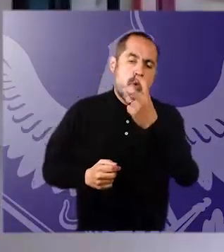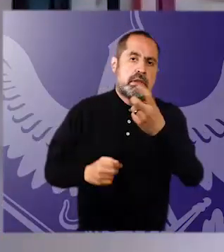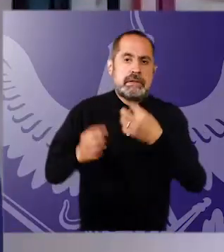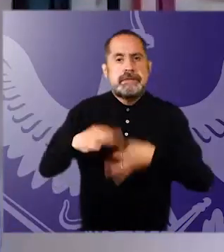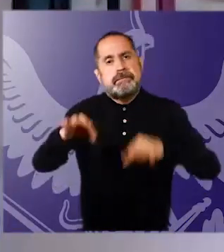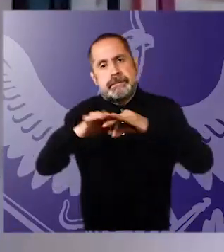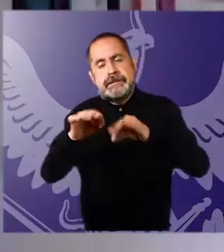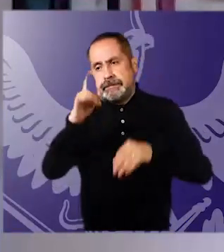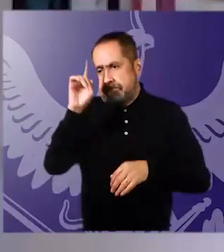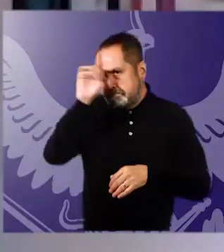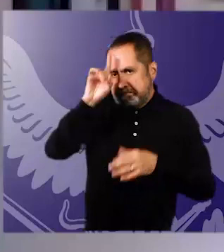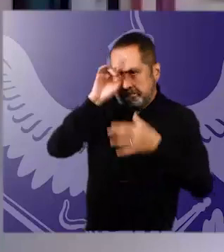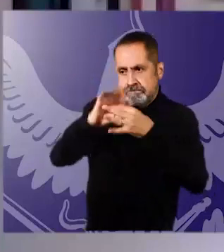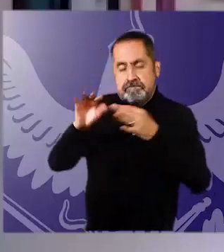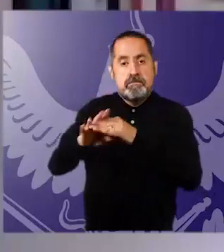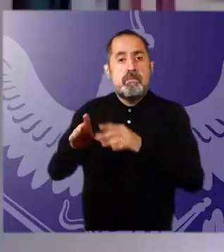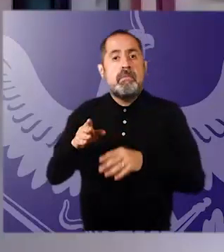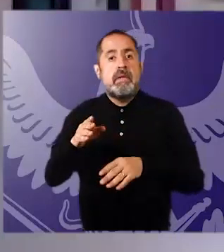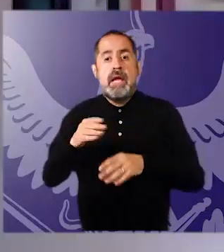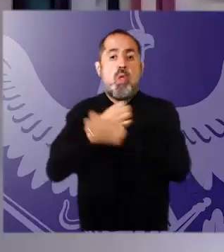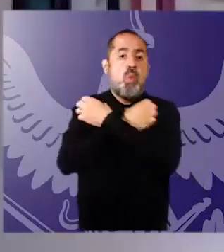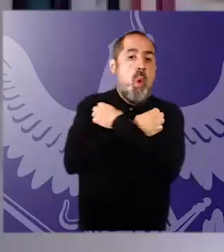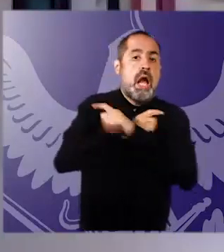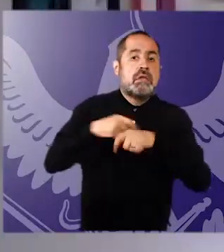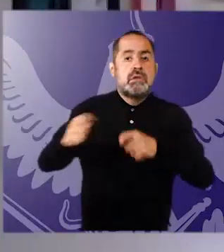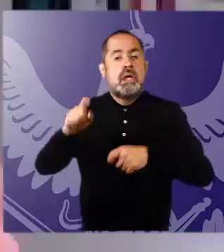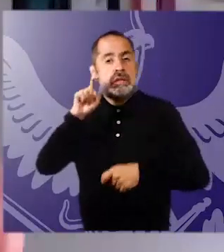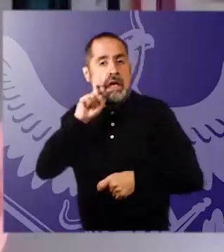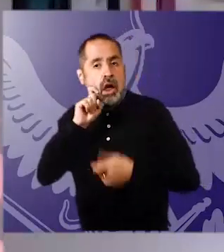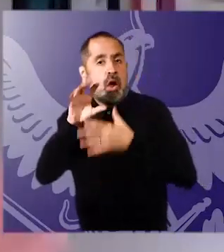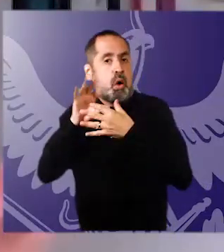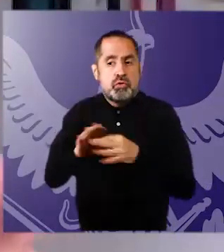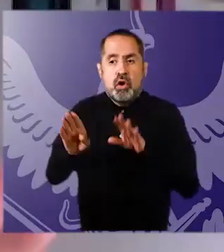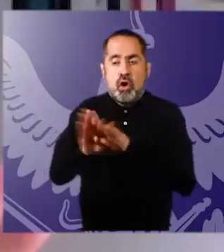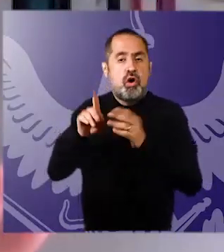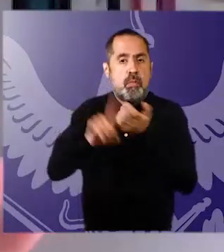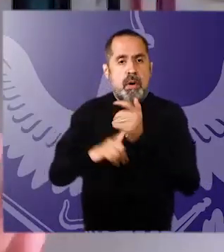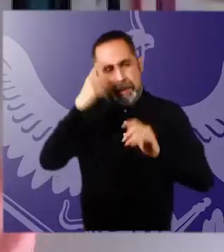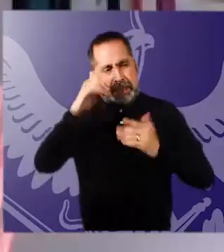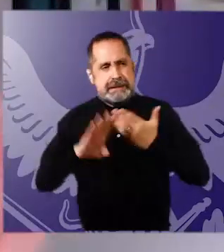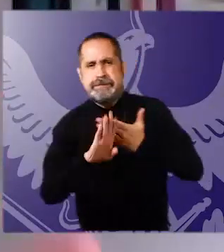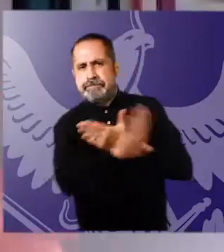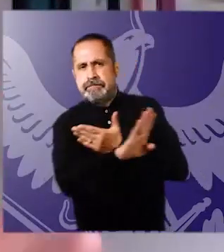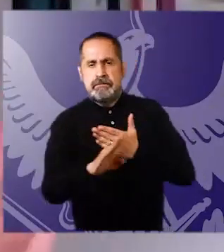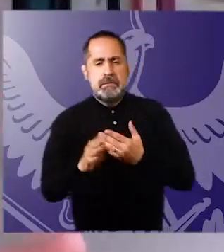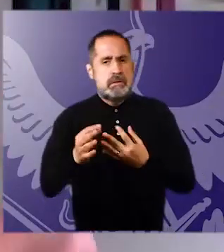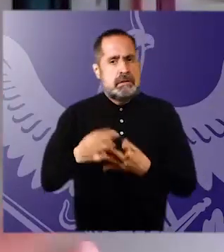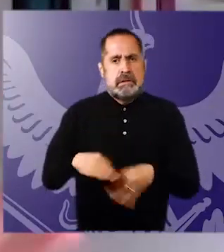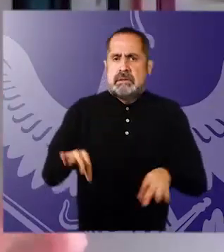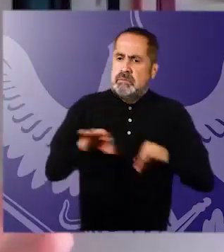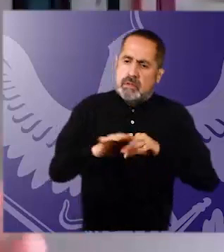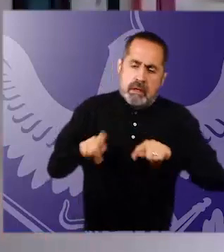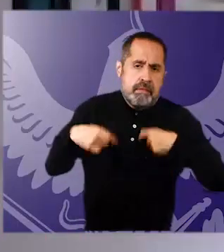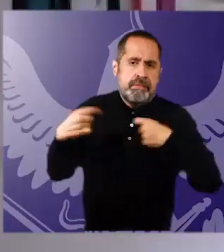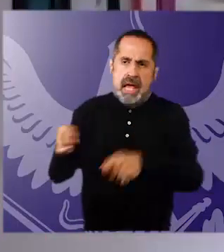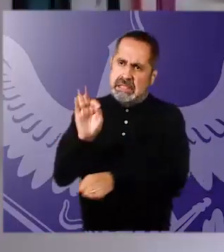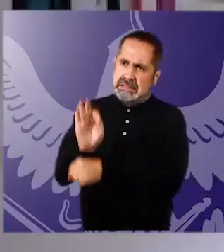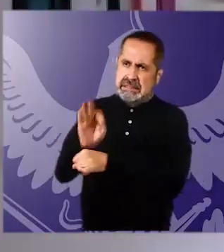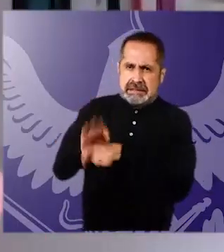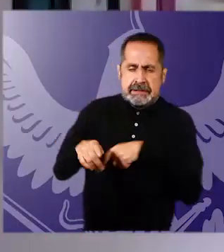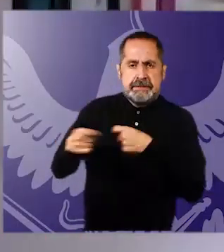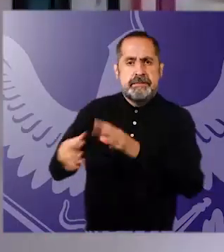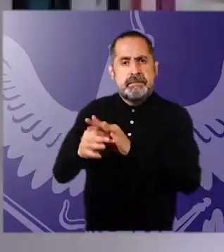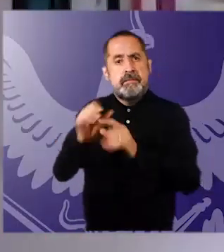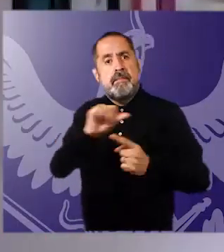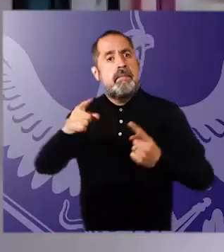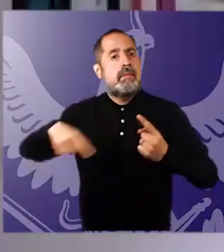este sentido, yo diría que es importante que el acceso a la educación sexual y a los métodos anticonceptivos